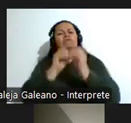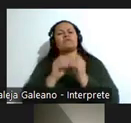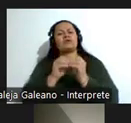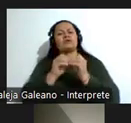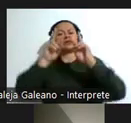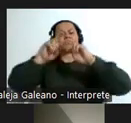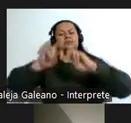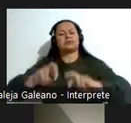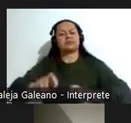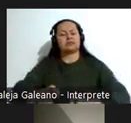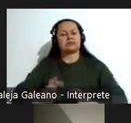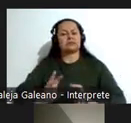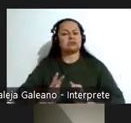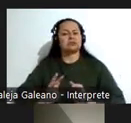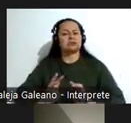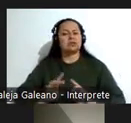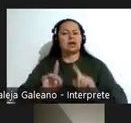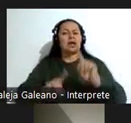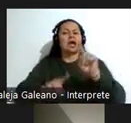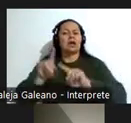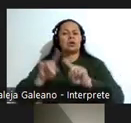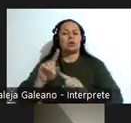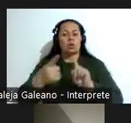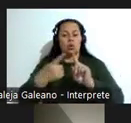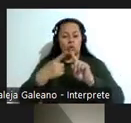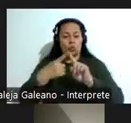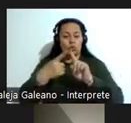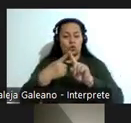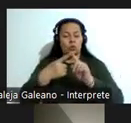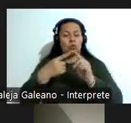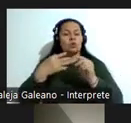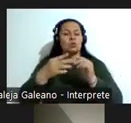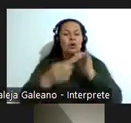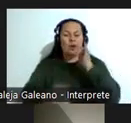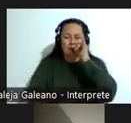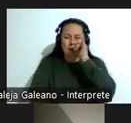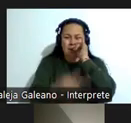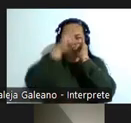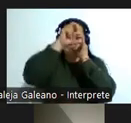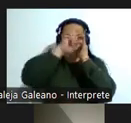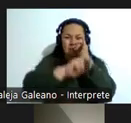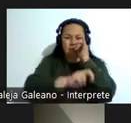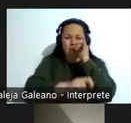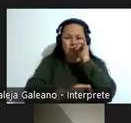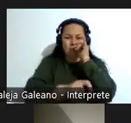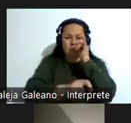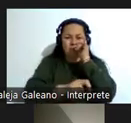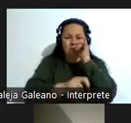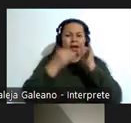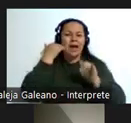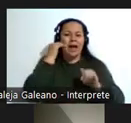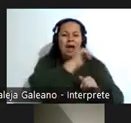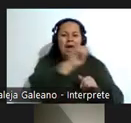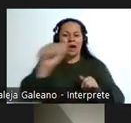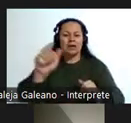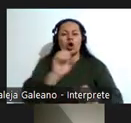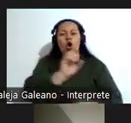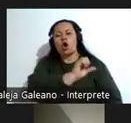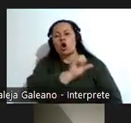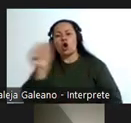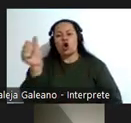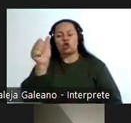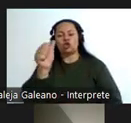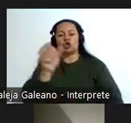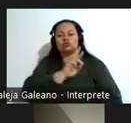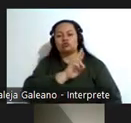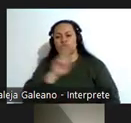investigación, y han sido uno, por un lado, las epistemologías feministas. Y por el otro lado, las epistemologías del